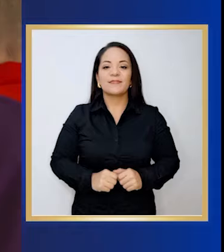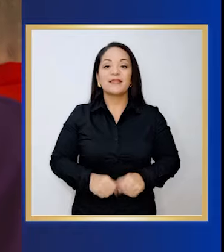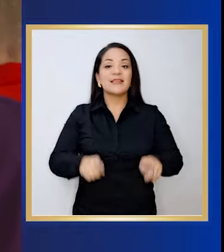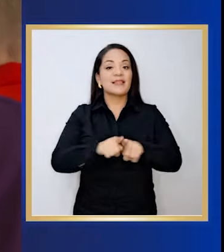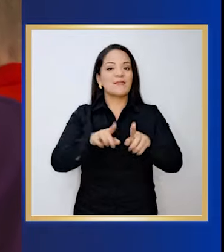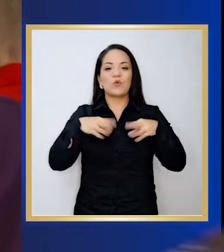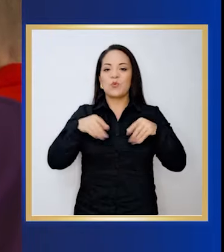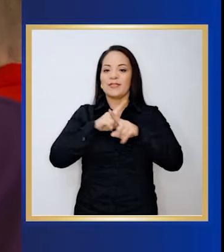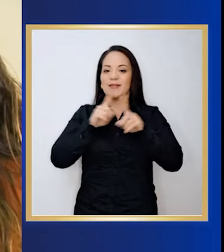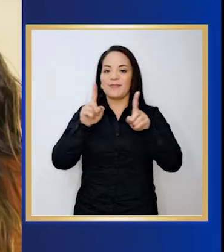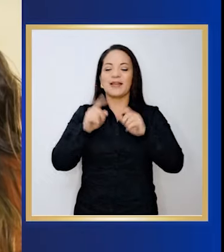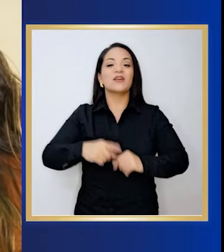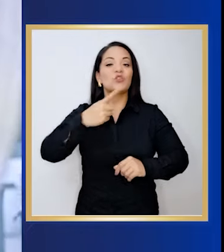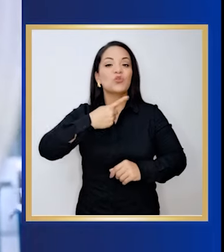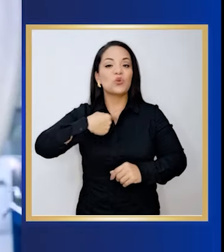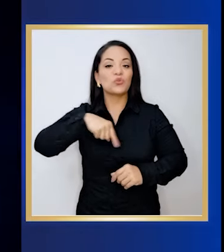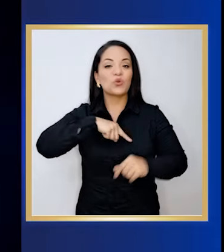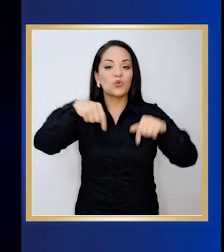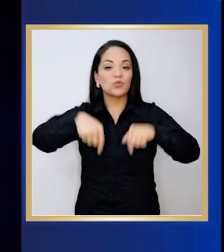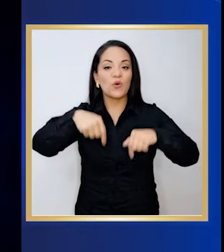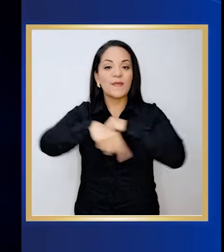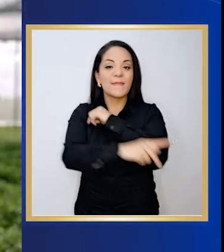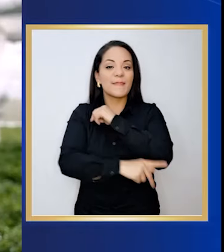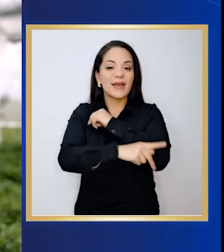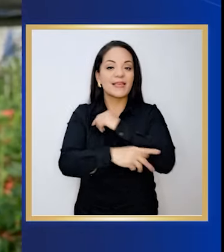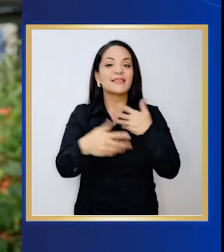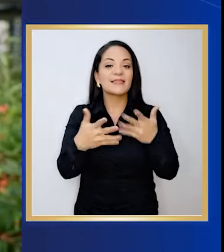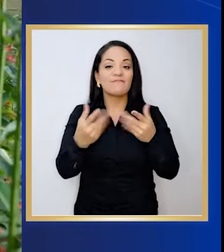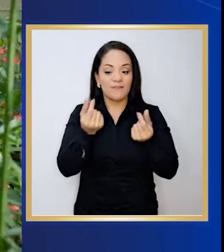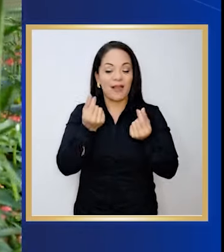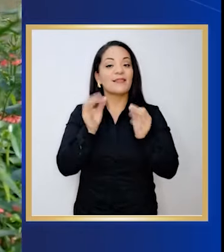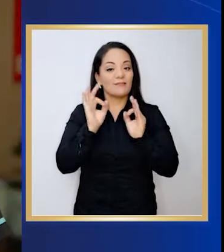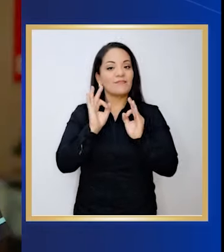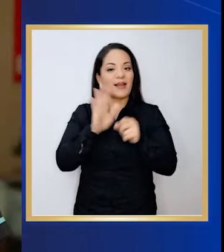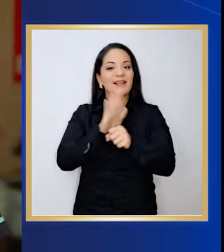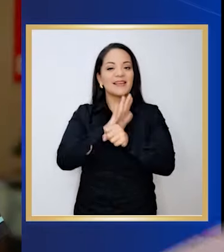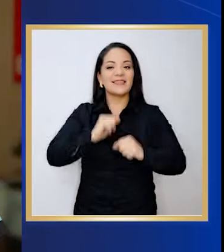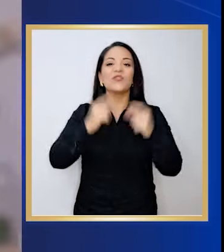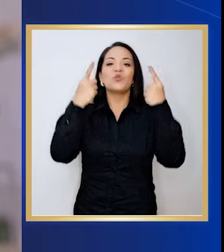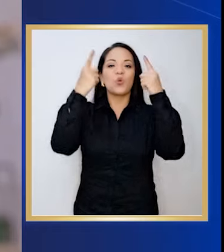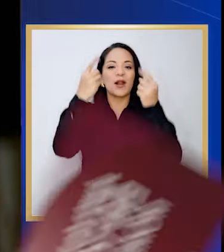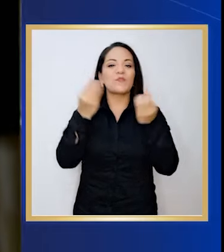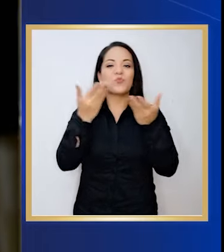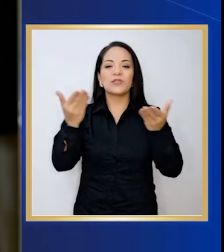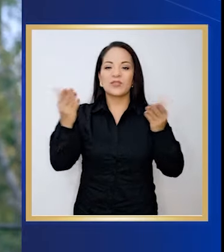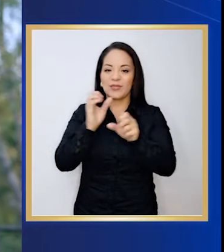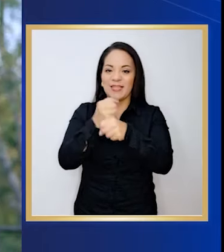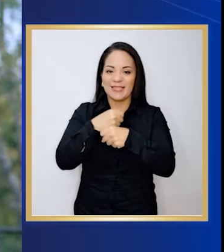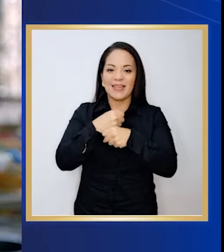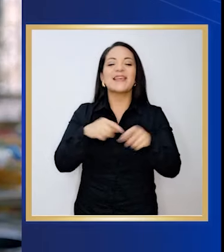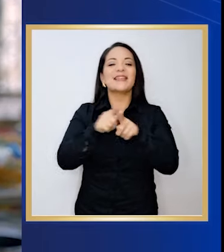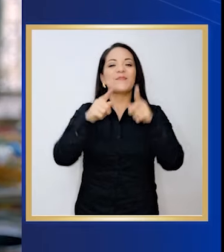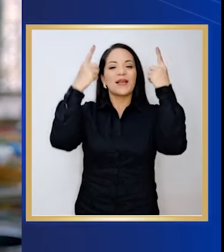y mucho menos aceptable Pero nosotros hoy como país nos está alcanzando la plata Para hacer muchas